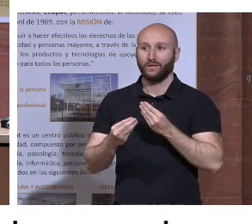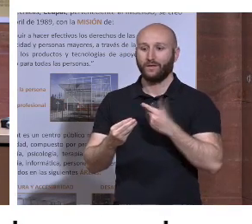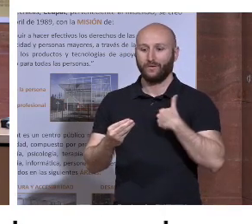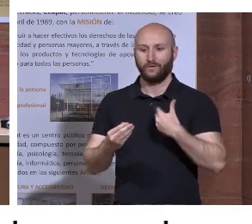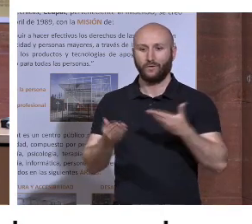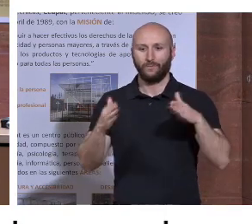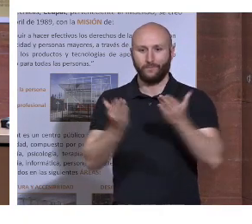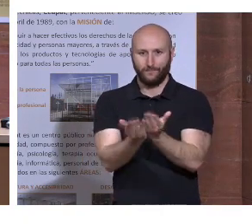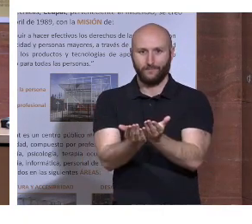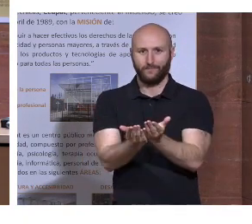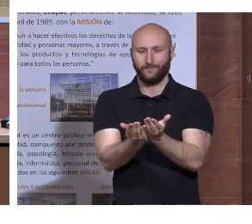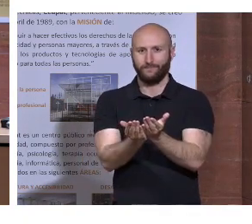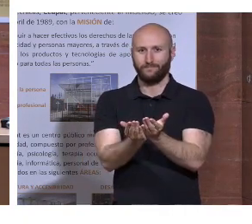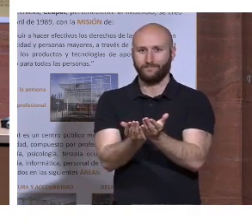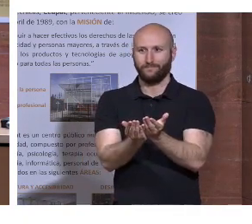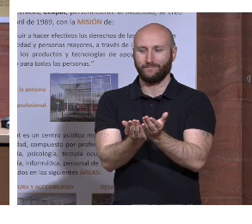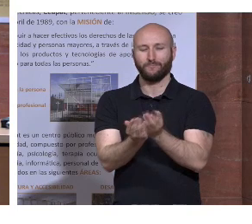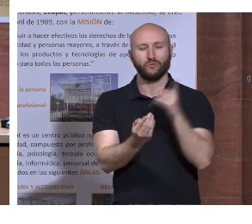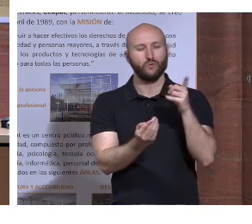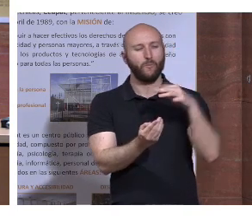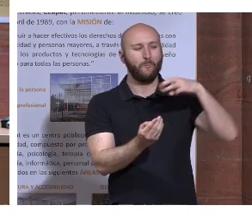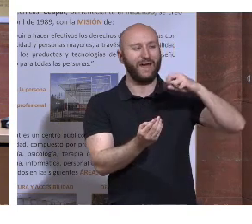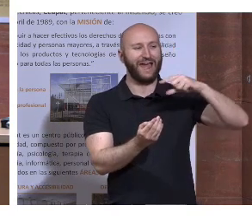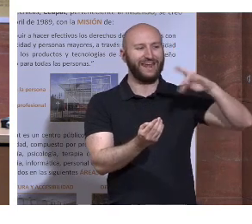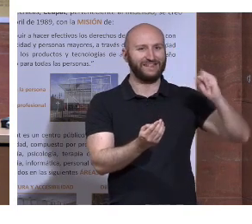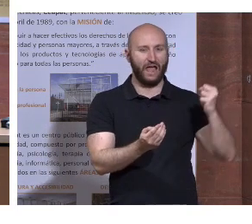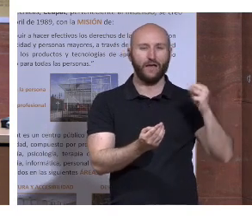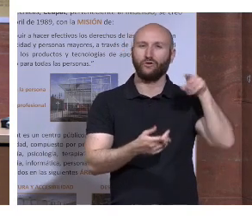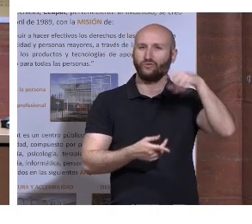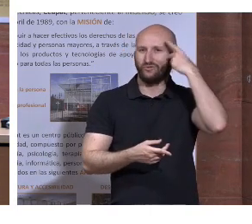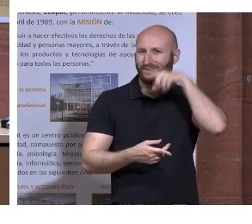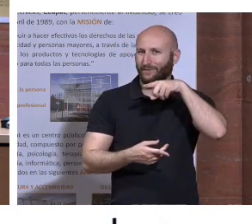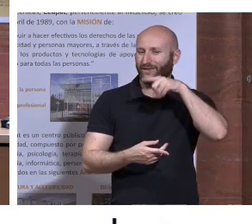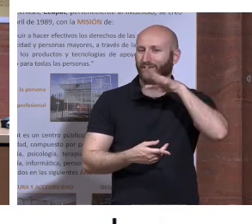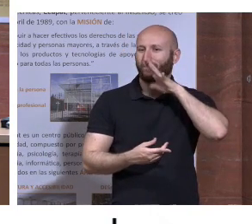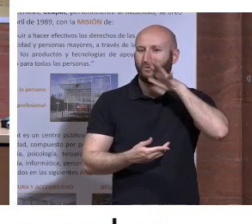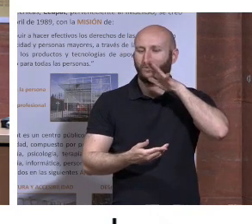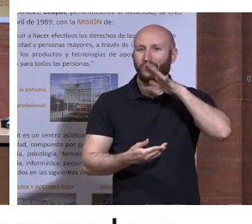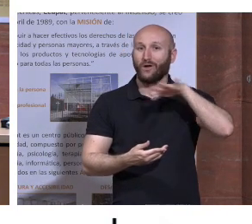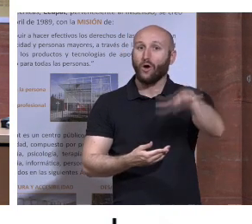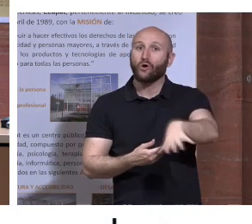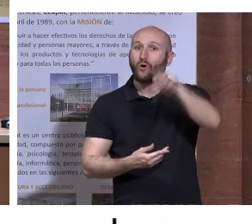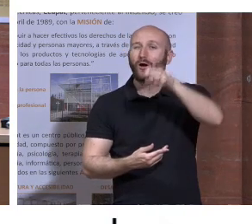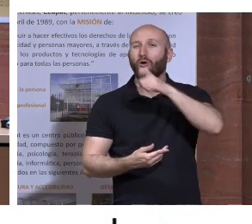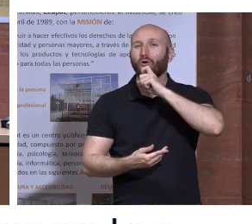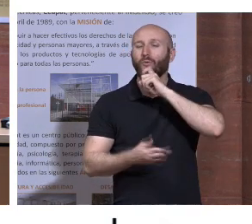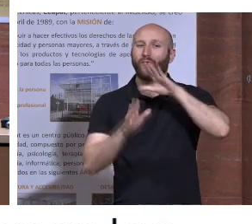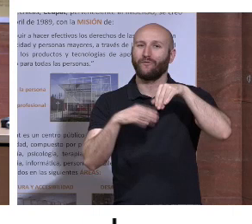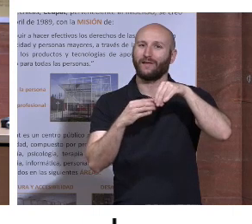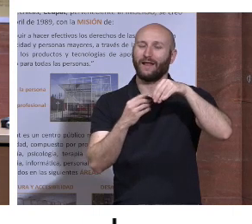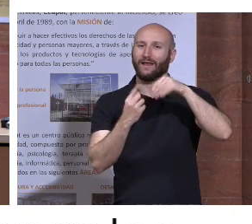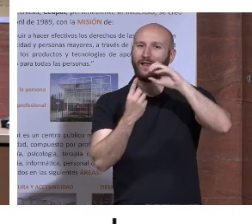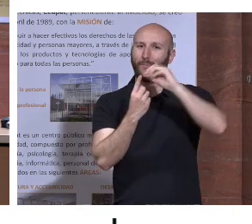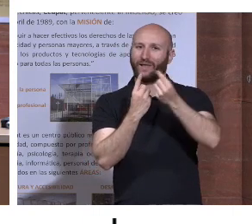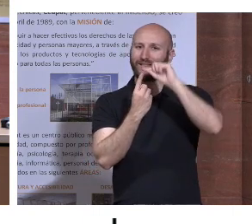así... ¿Y cómo te llamas, Margarita? ¿Tú sabes que cuando se coge la margarita se quita los